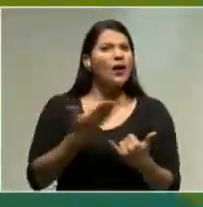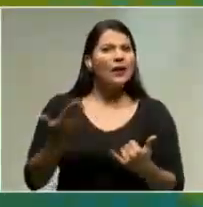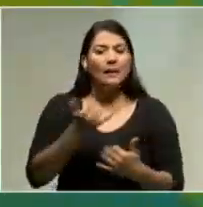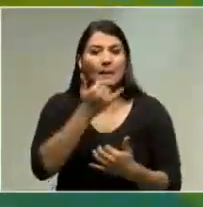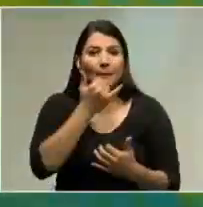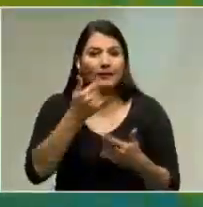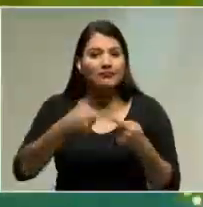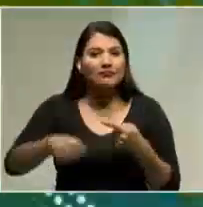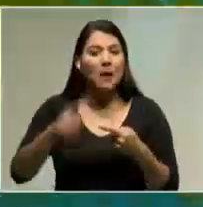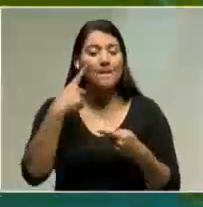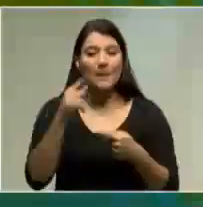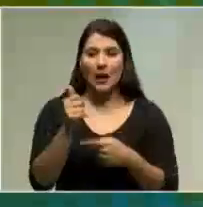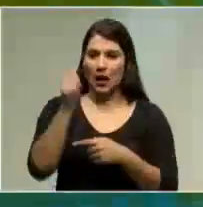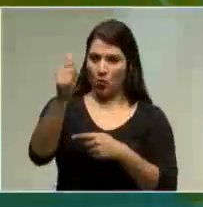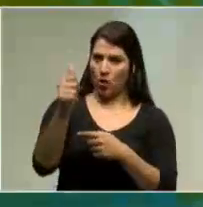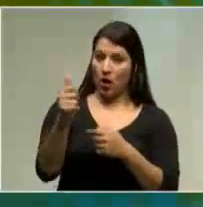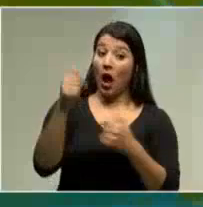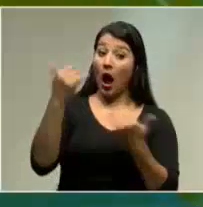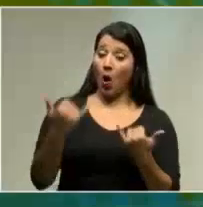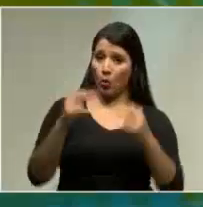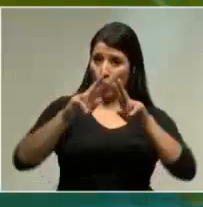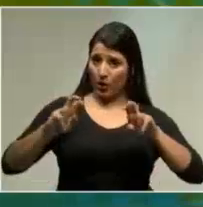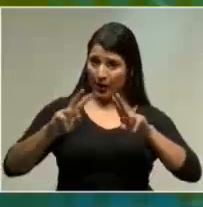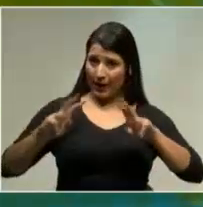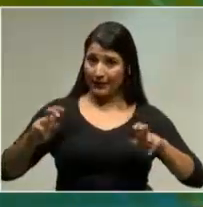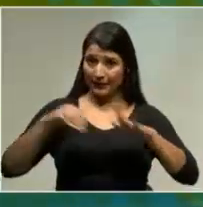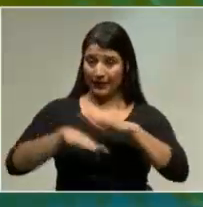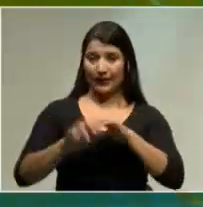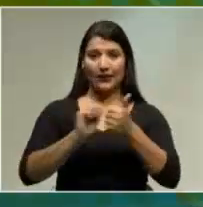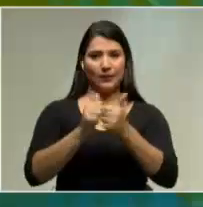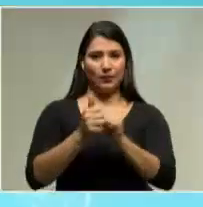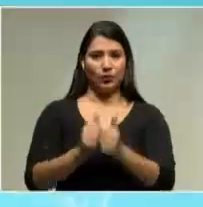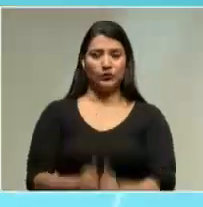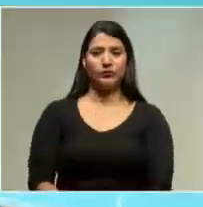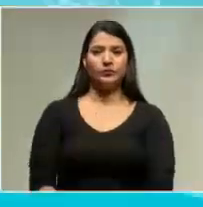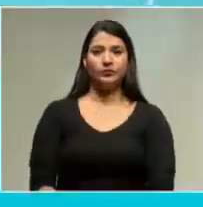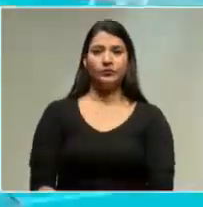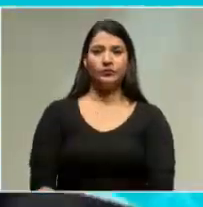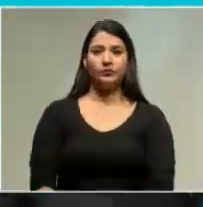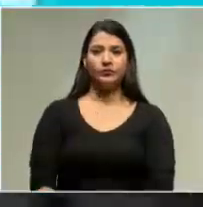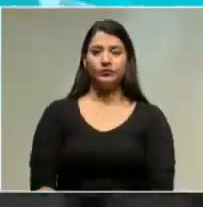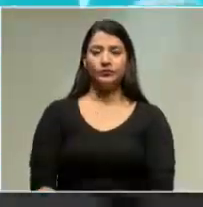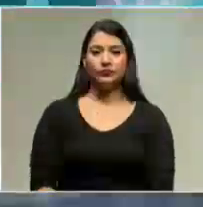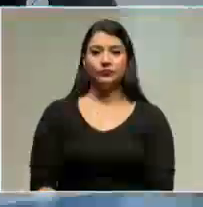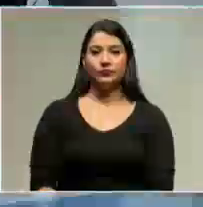los manudos? Ellos lo analizan en nuestra sección deportiva.